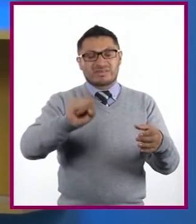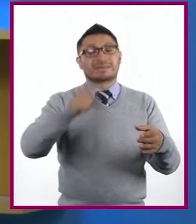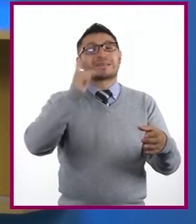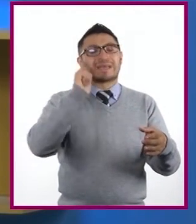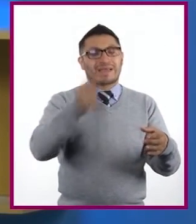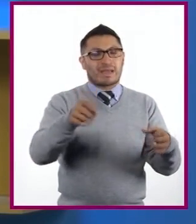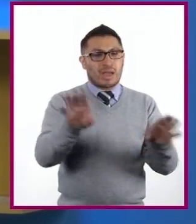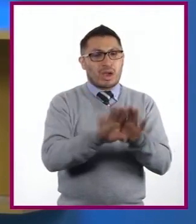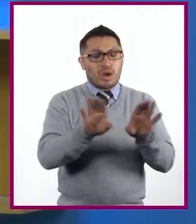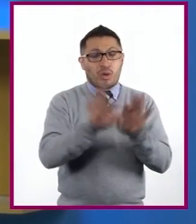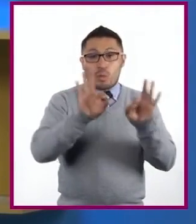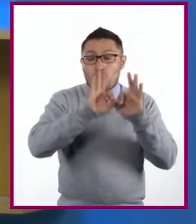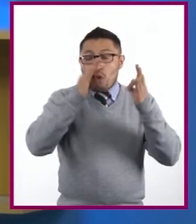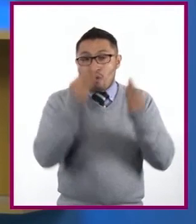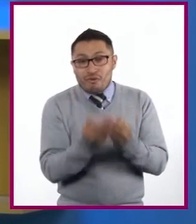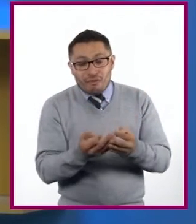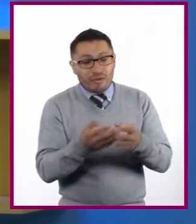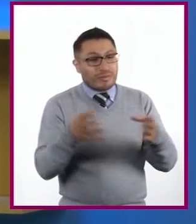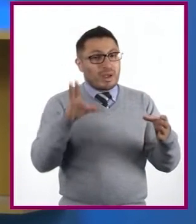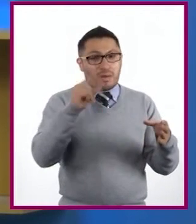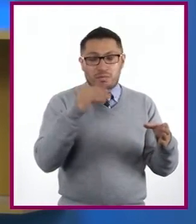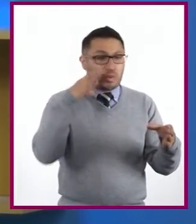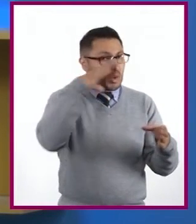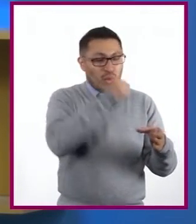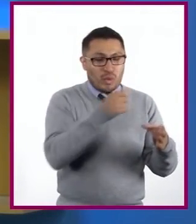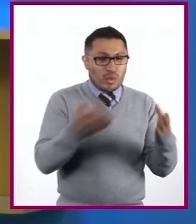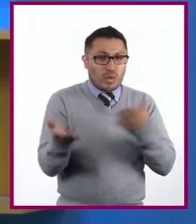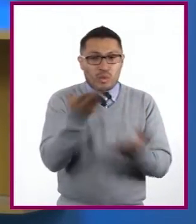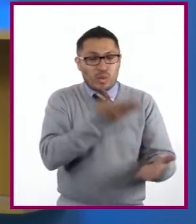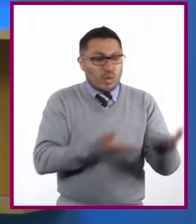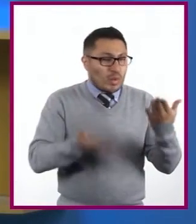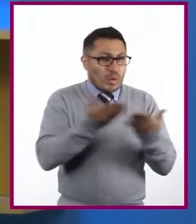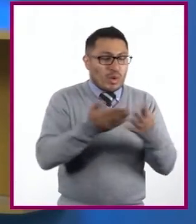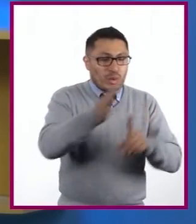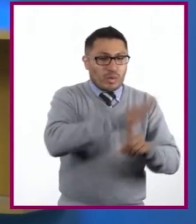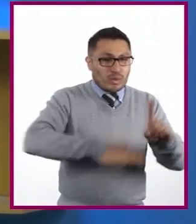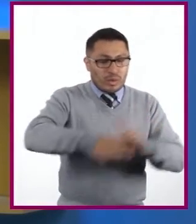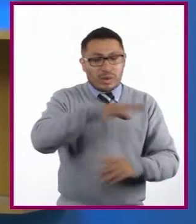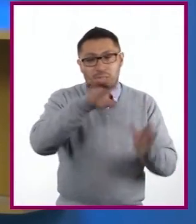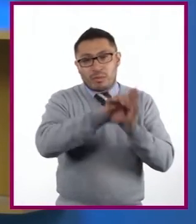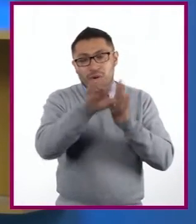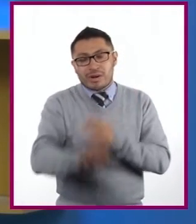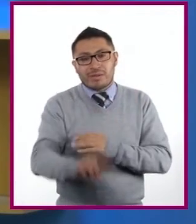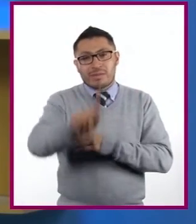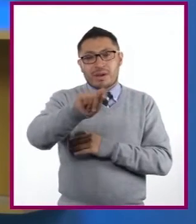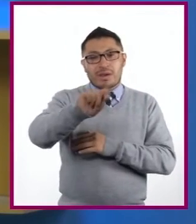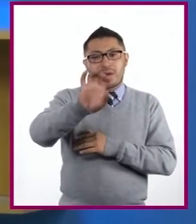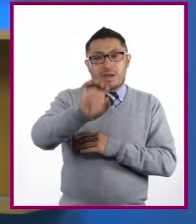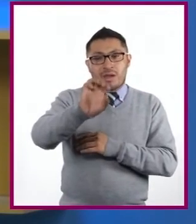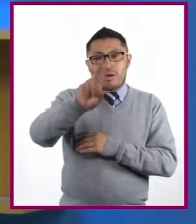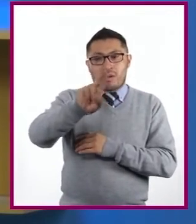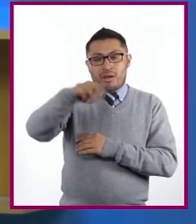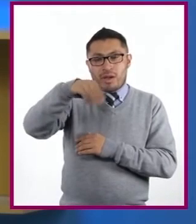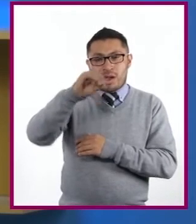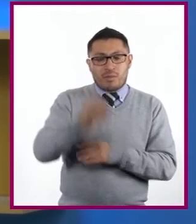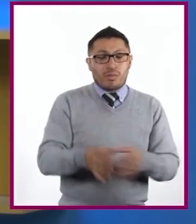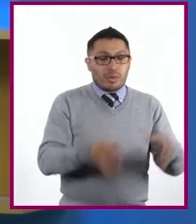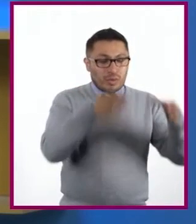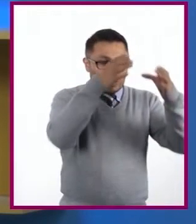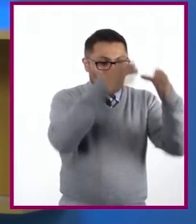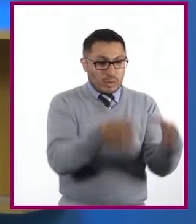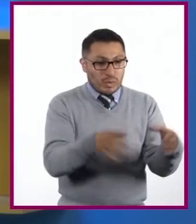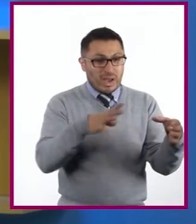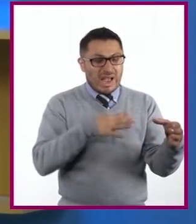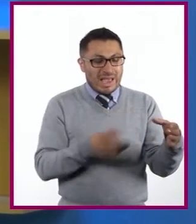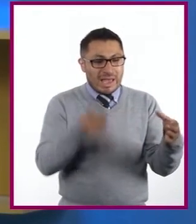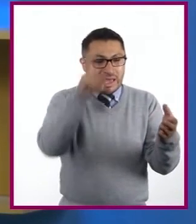sistema termodinámico no intercambia calor con su entorno. En este caso, el termo tiene una pared que generalmente está